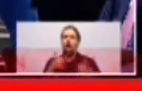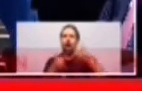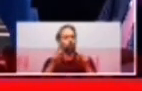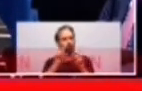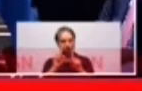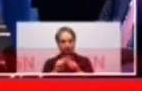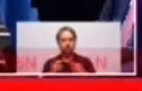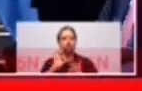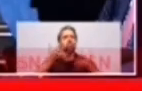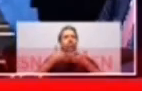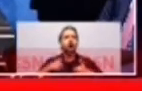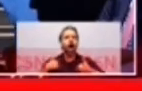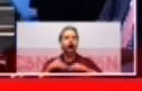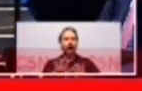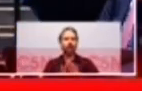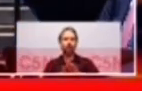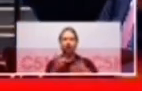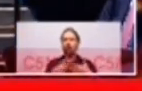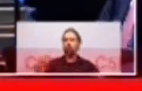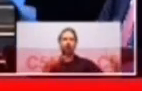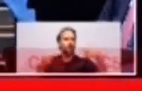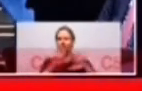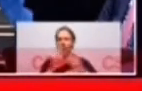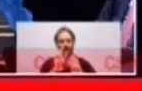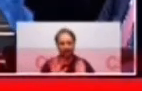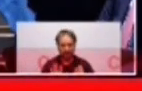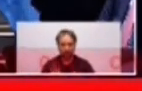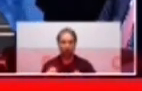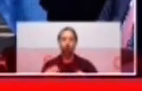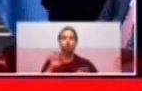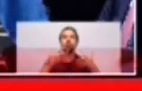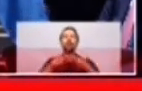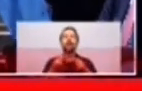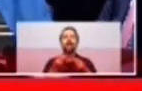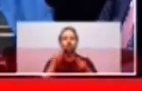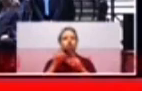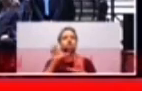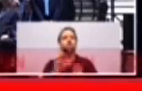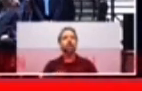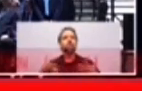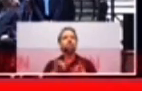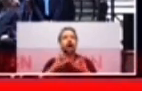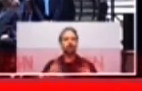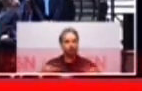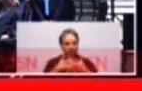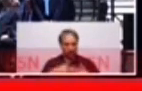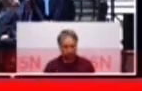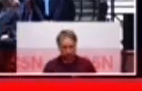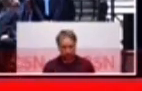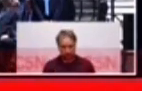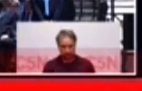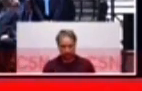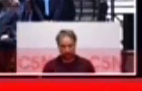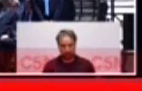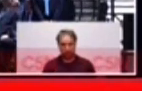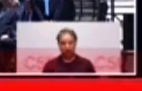fondo por ejemplo para el litro de nafta Bueno ahí está también desapareció la palabra fondo No pero está atrás también digitando todo esto